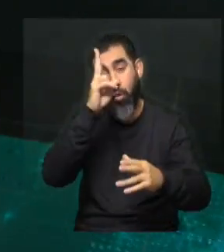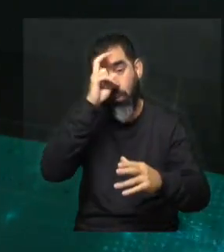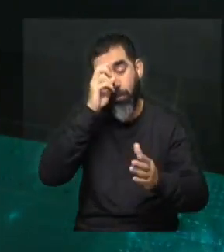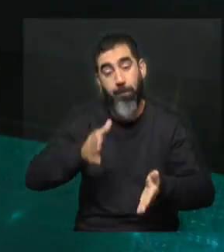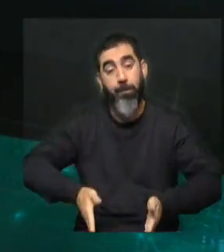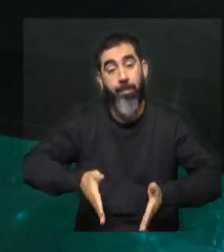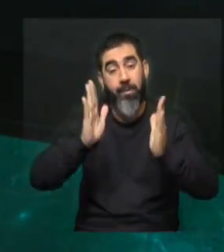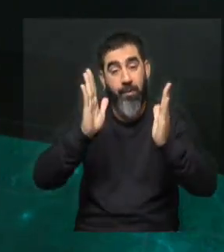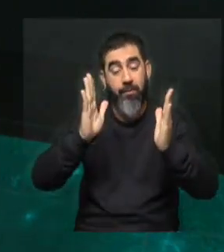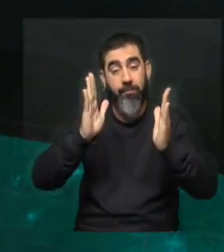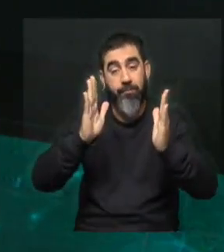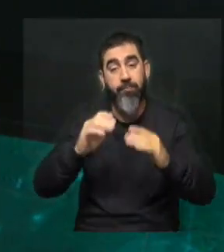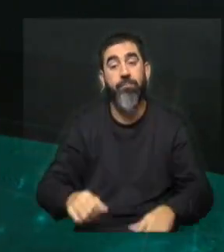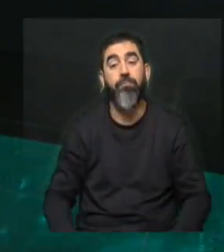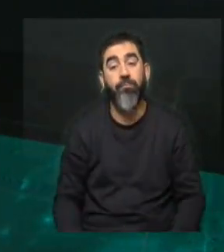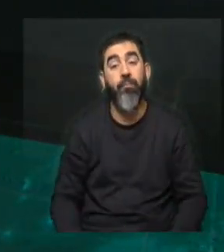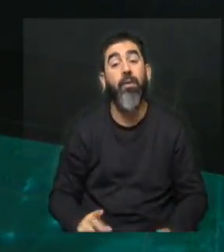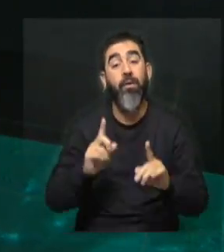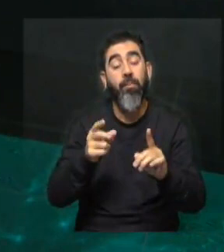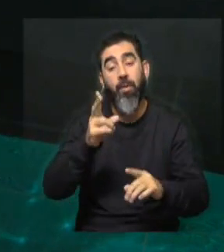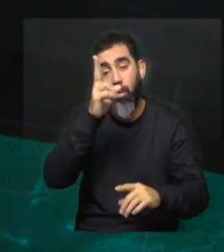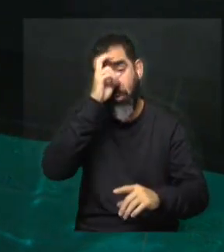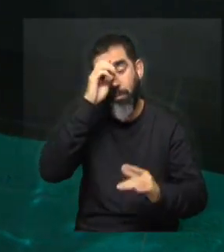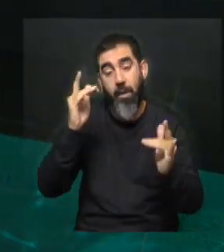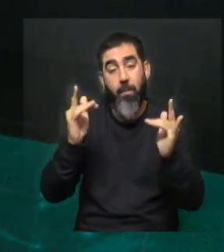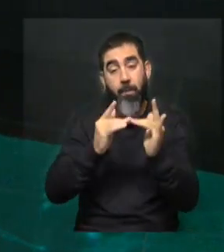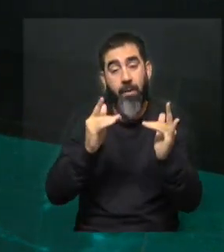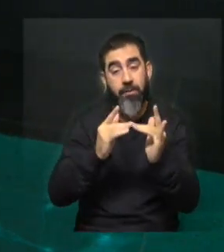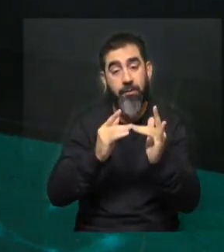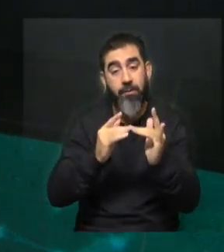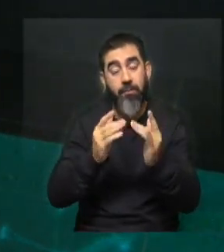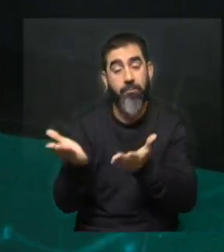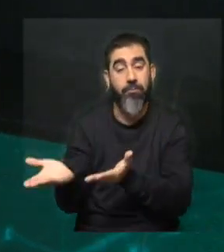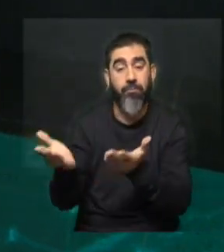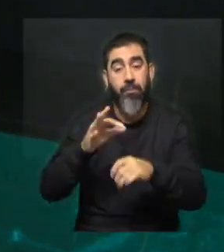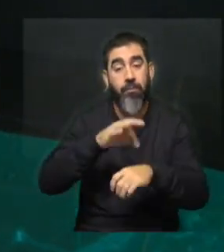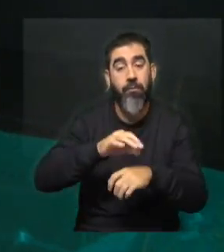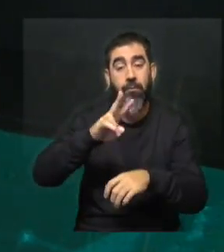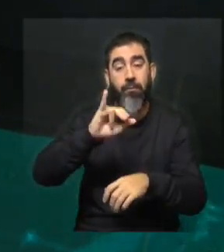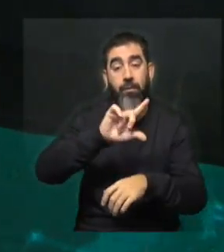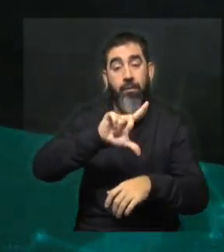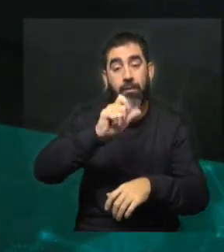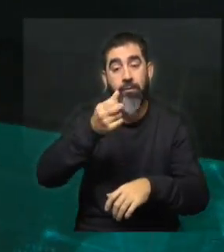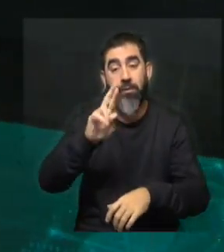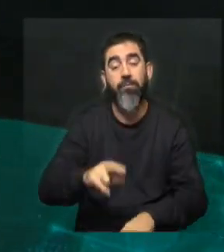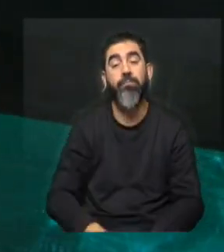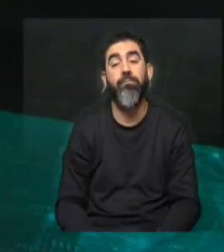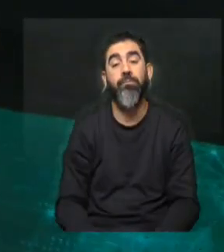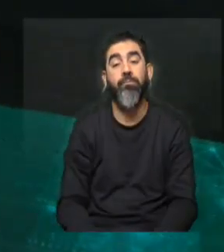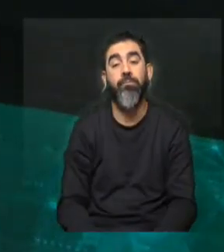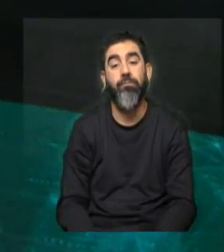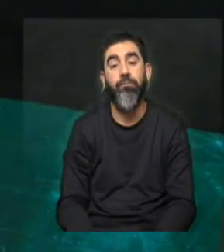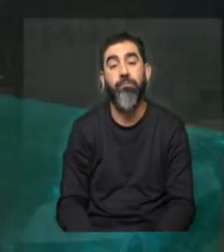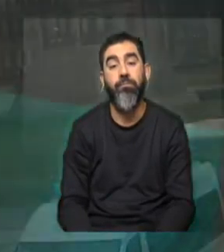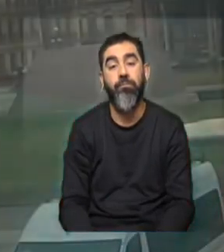clínicas Por lo pronto por lo pronto y también del hospital Maciel y de muchas cosas más con el doctor Álvaro Villar tras la pausa ya venimos